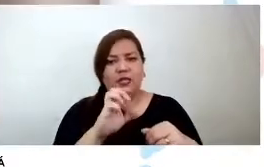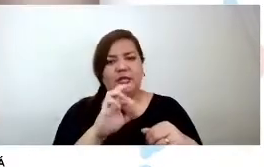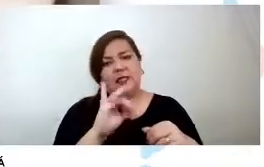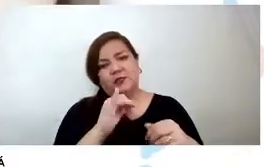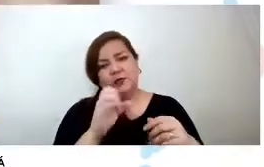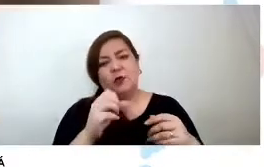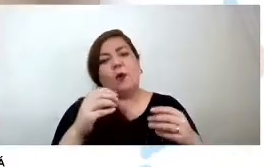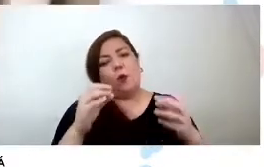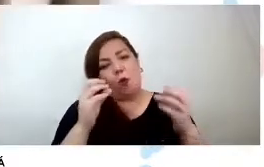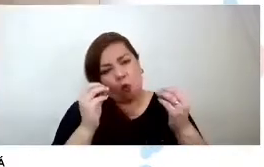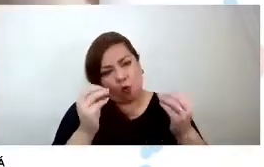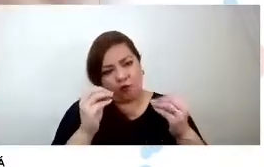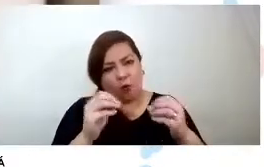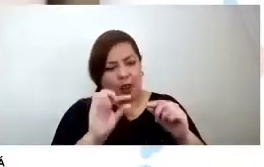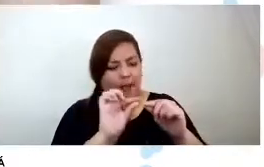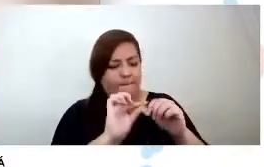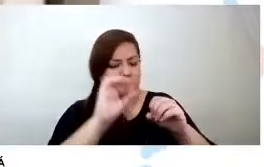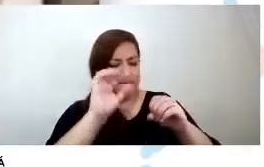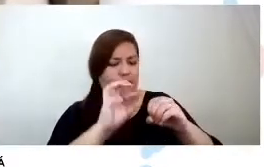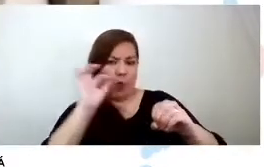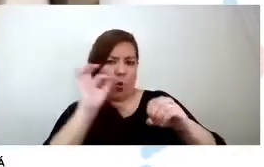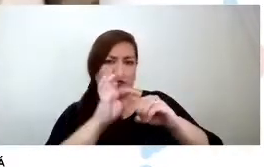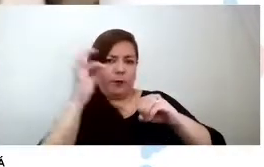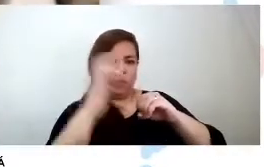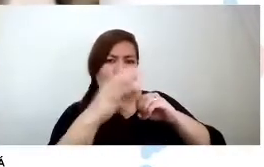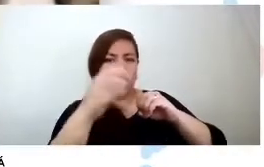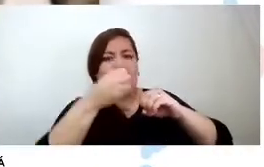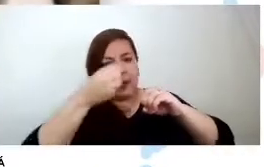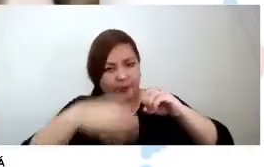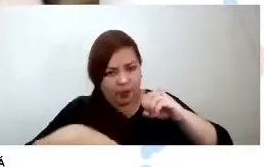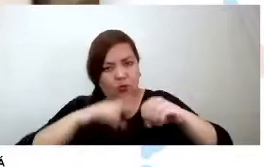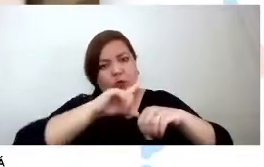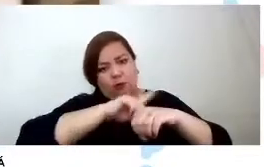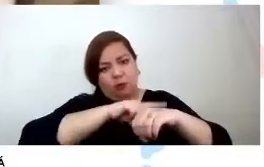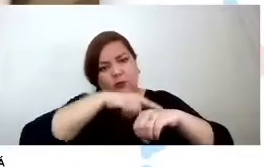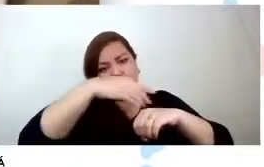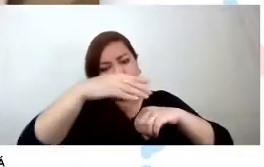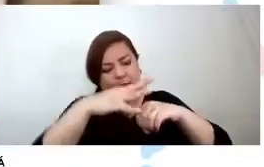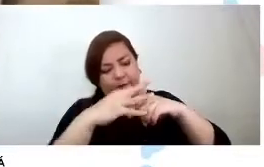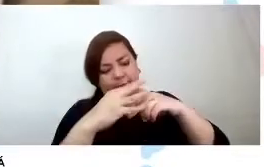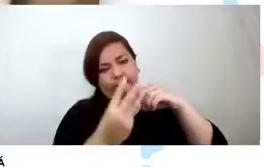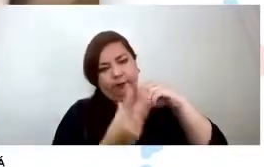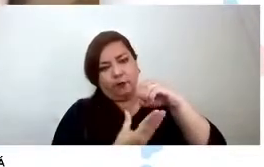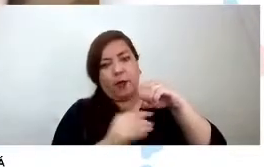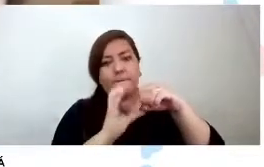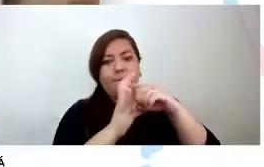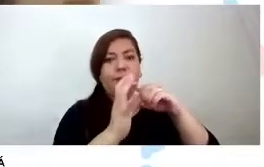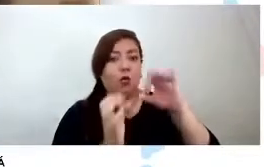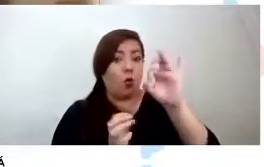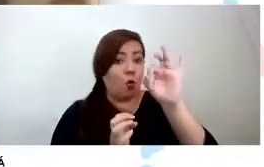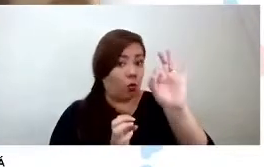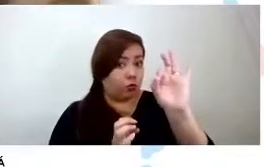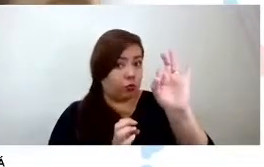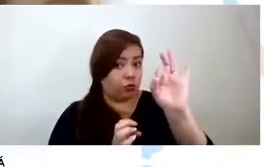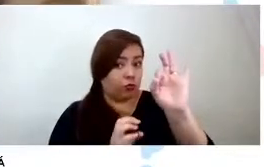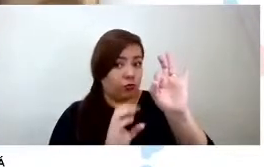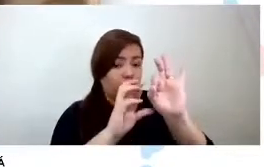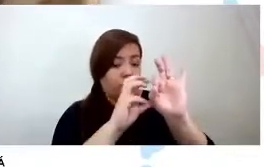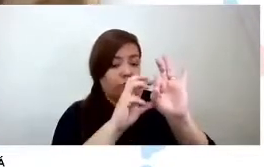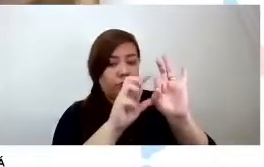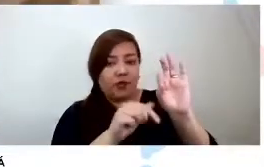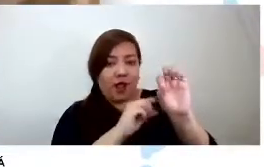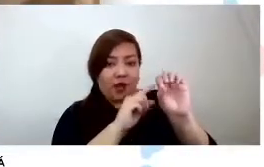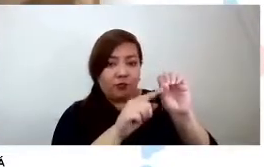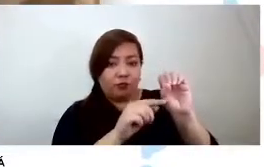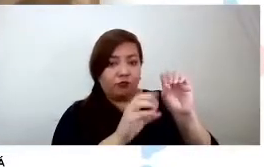sus puntas, ¿ya? Pero es así como nosotros vamos a ver los erizos en su